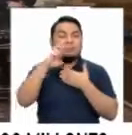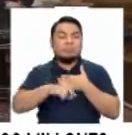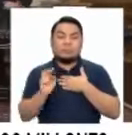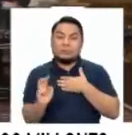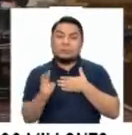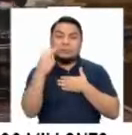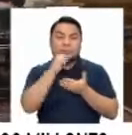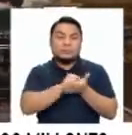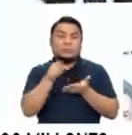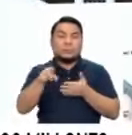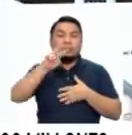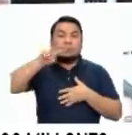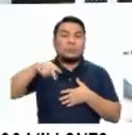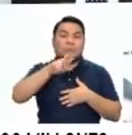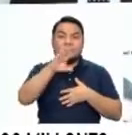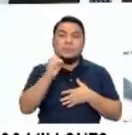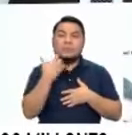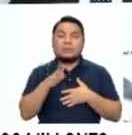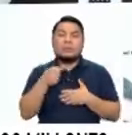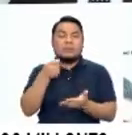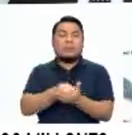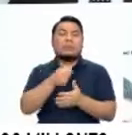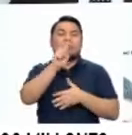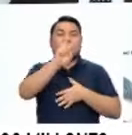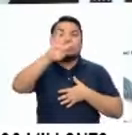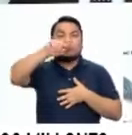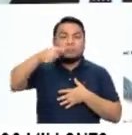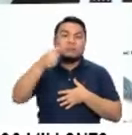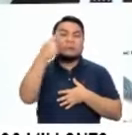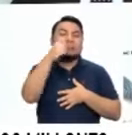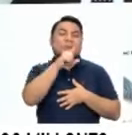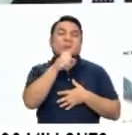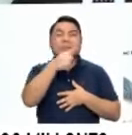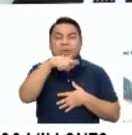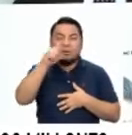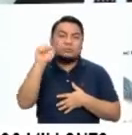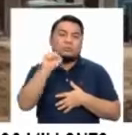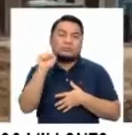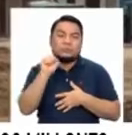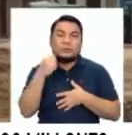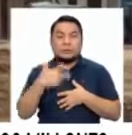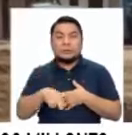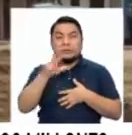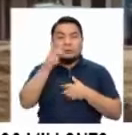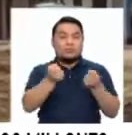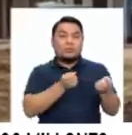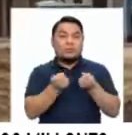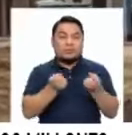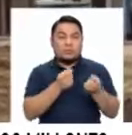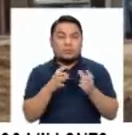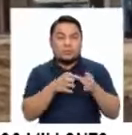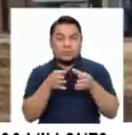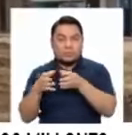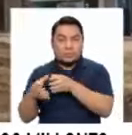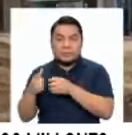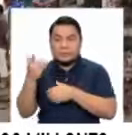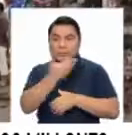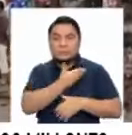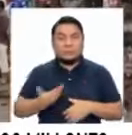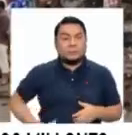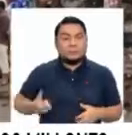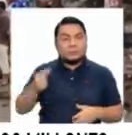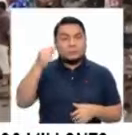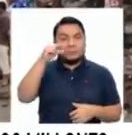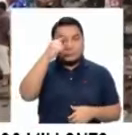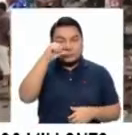segundo semestre del 2020 una inversión de más de 24.500 millones de soles en los 3 niveles de gobierno. El jefe de Estado hizo hincapié